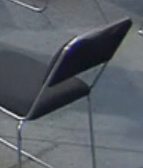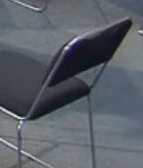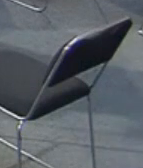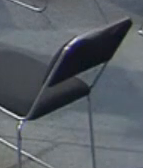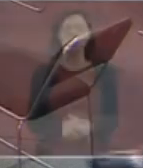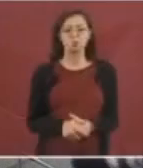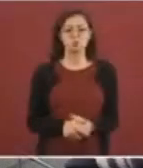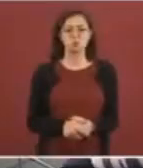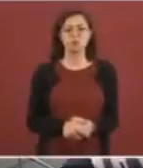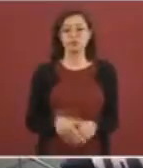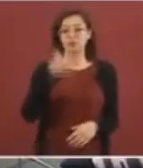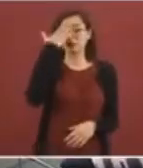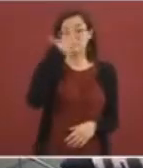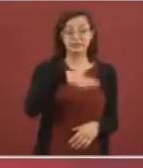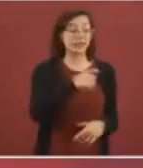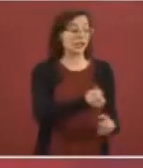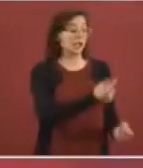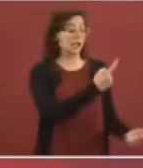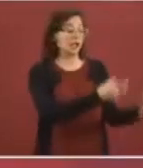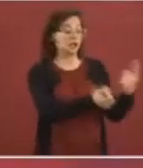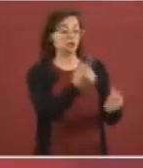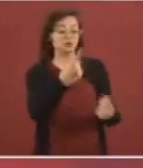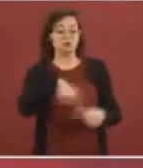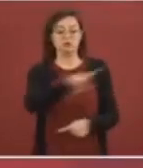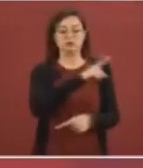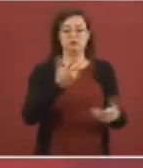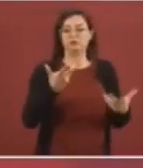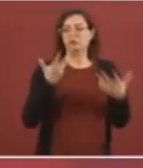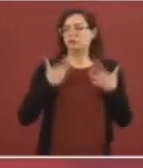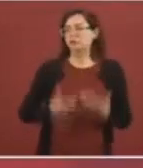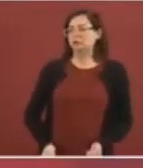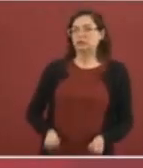¿dónde está? Aunque estoy todos los días,